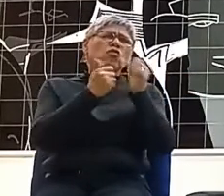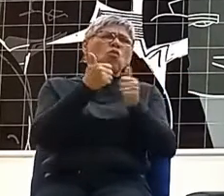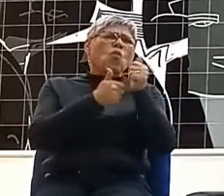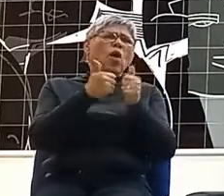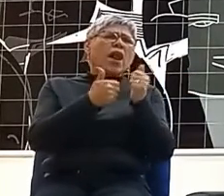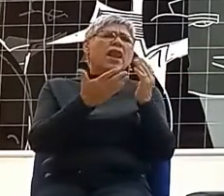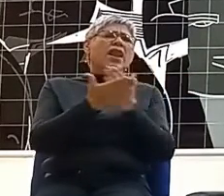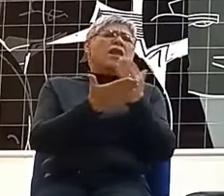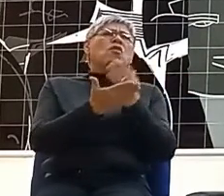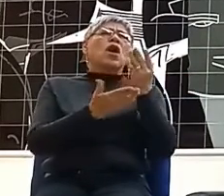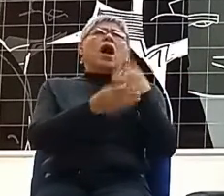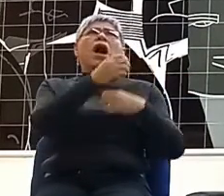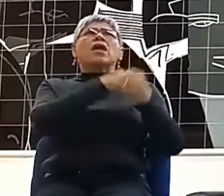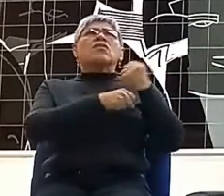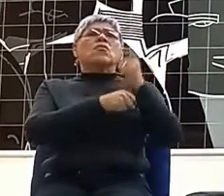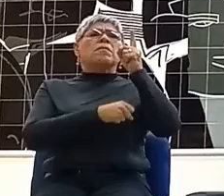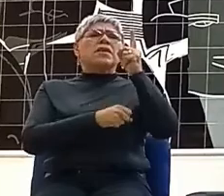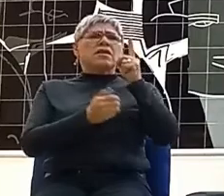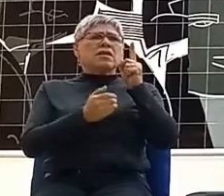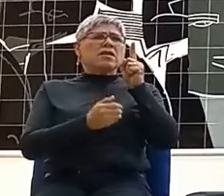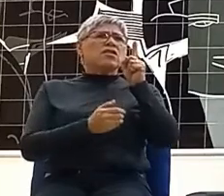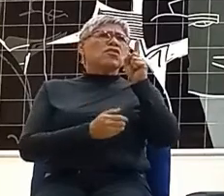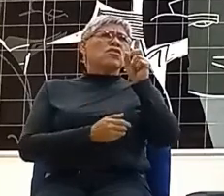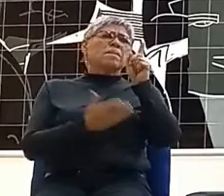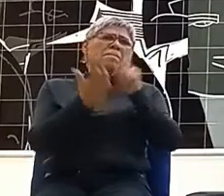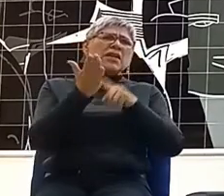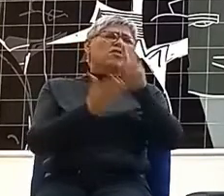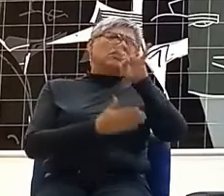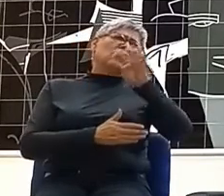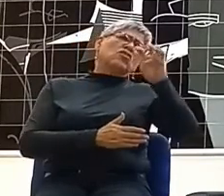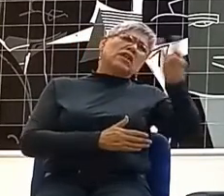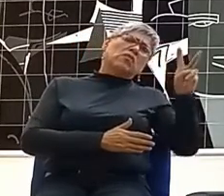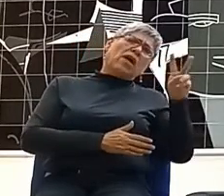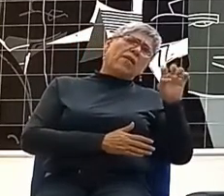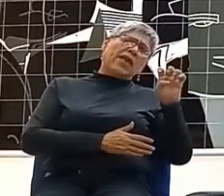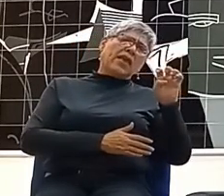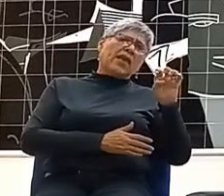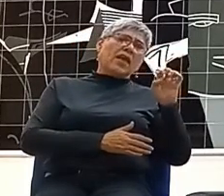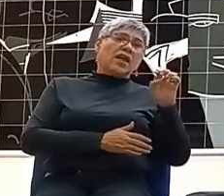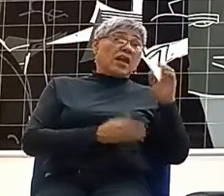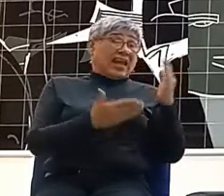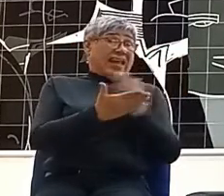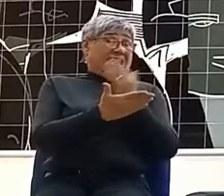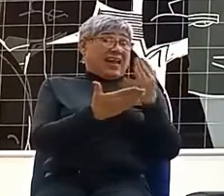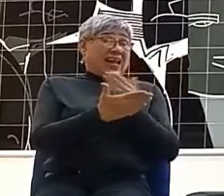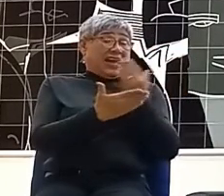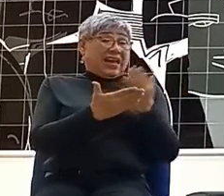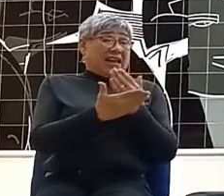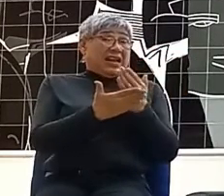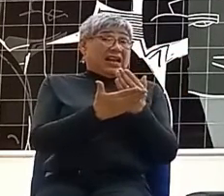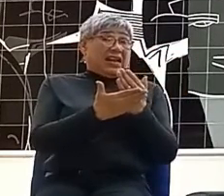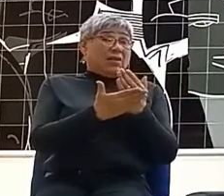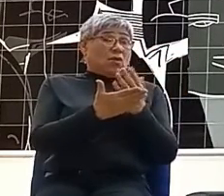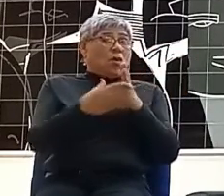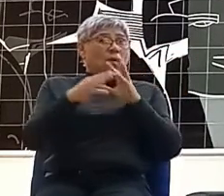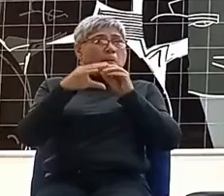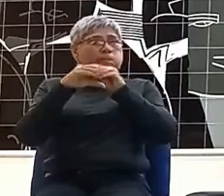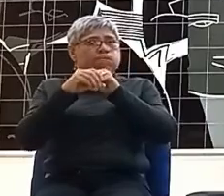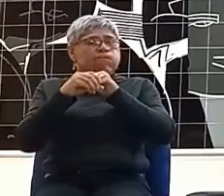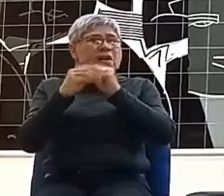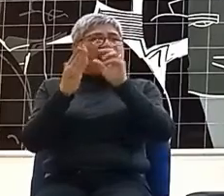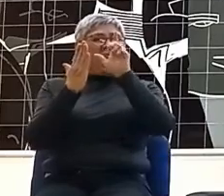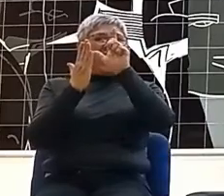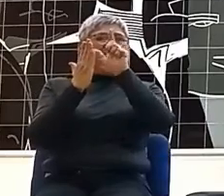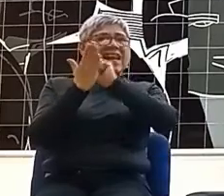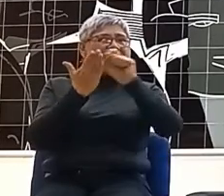año 1999, un libro que si lo admitimos dentro del plano de la literatura que hemos